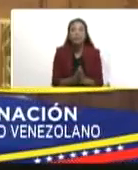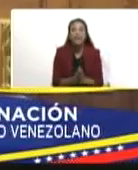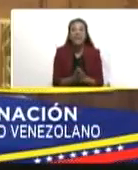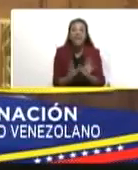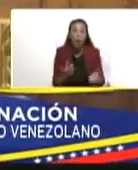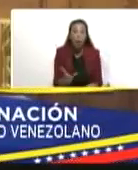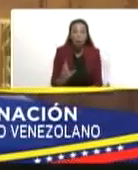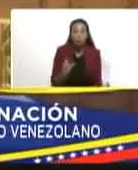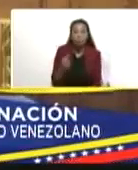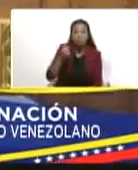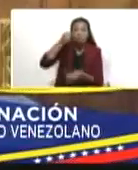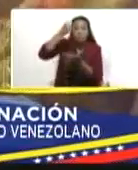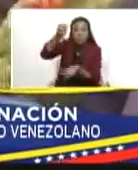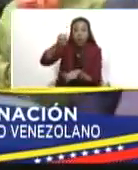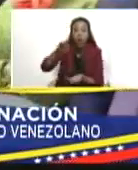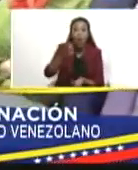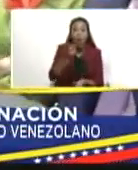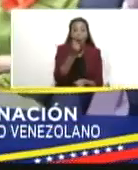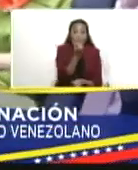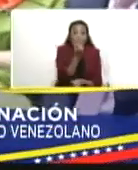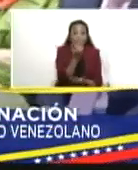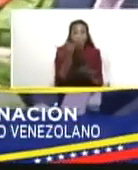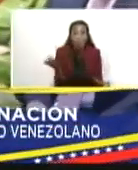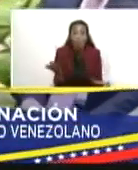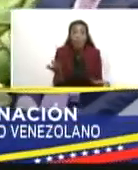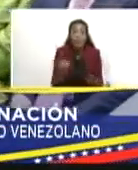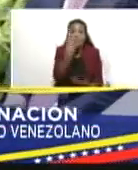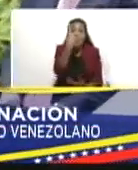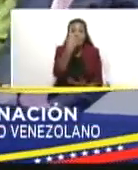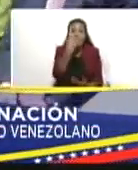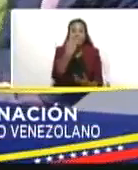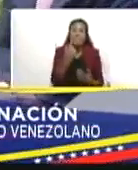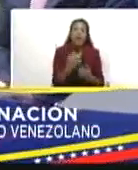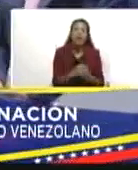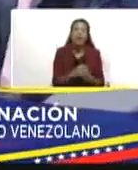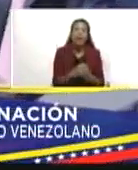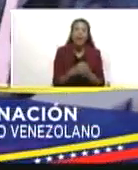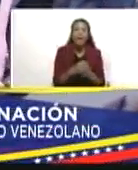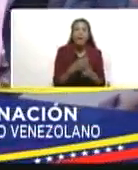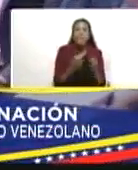un ingreso en el primer cuatrimestre